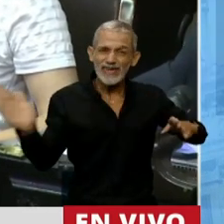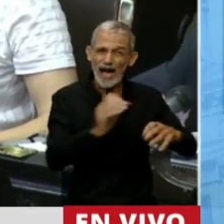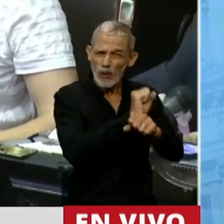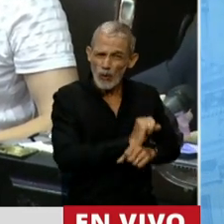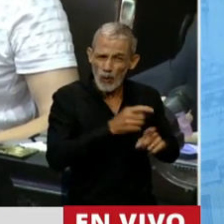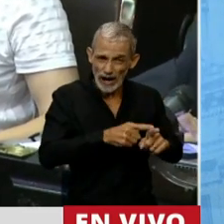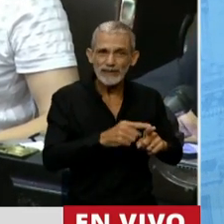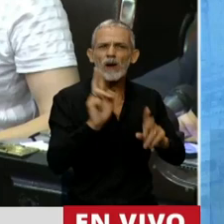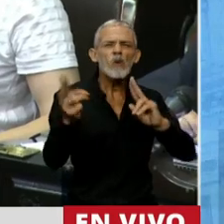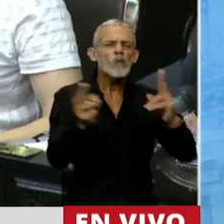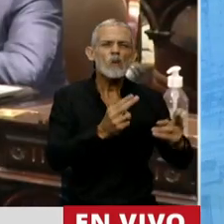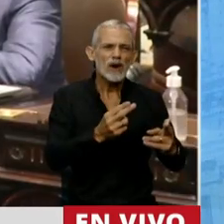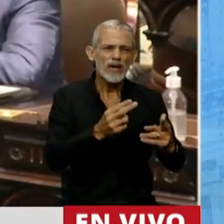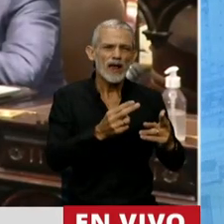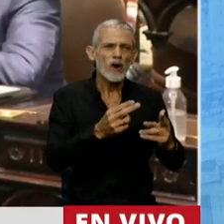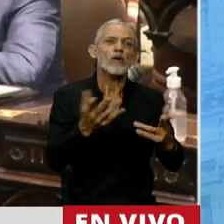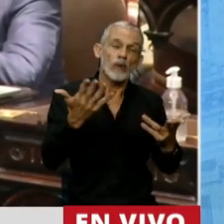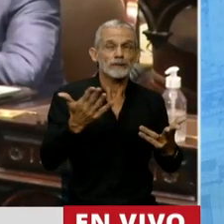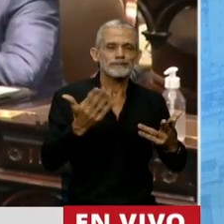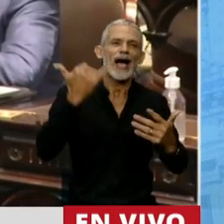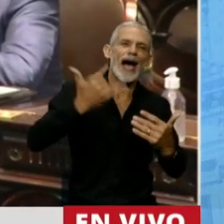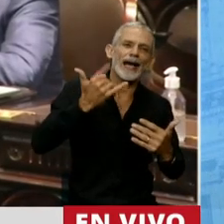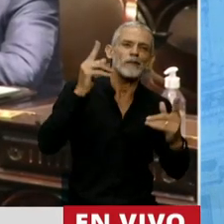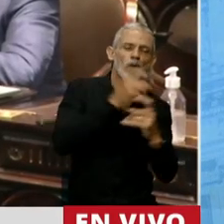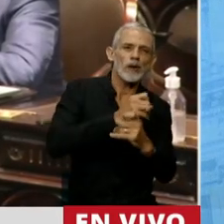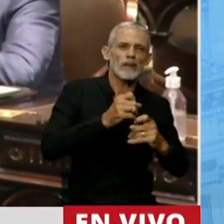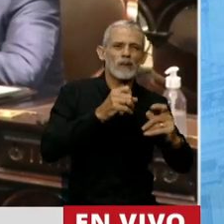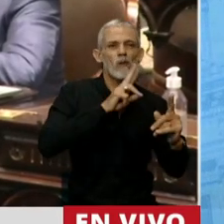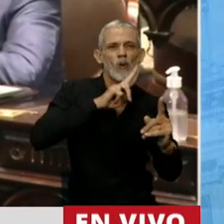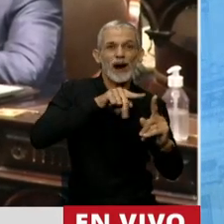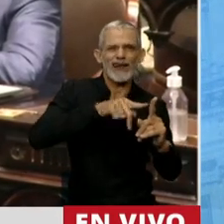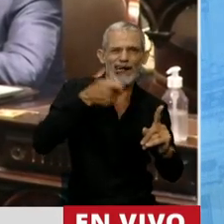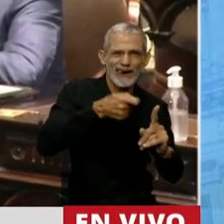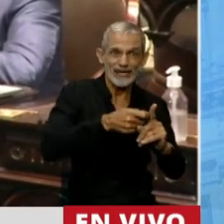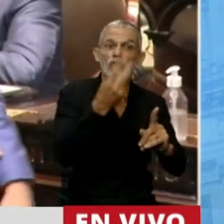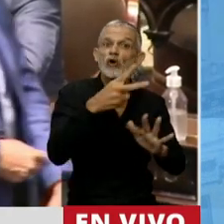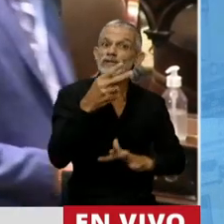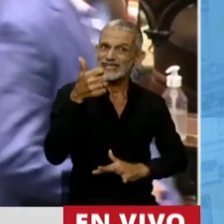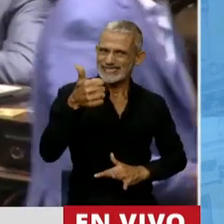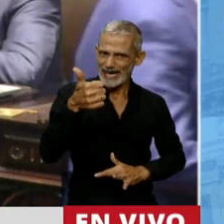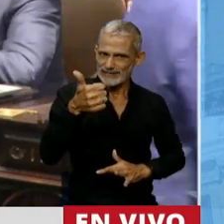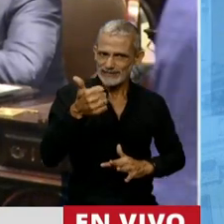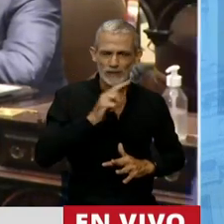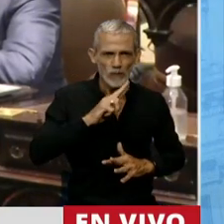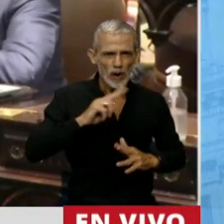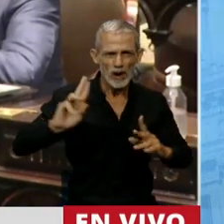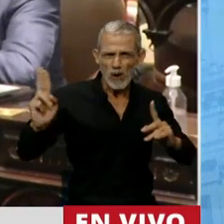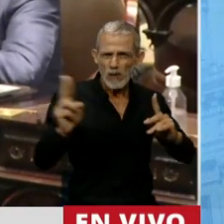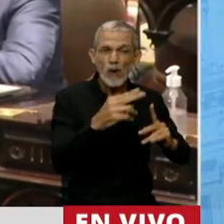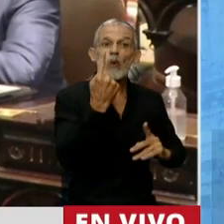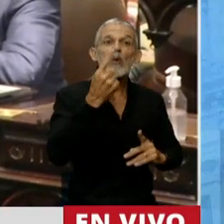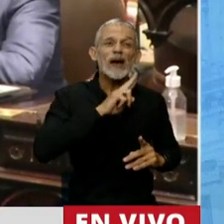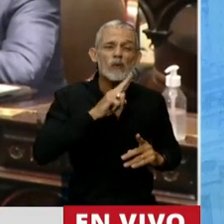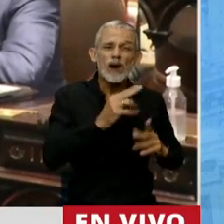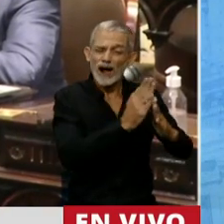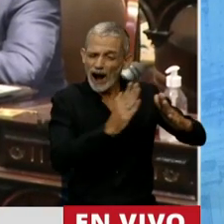fallecieron, o mejor dicho, fueron víctimas de femicidio 206 mujeres. Es decir, en Argentina murió una